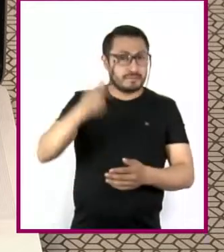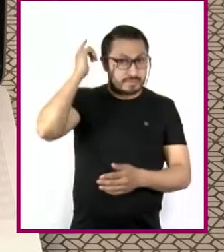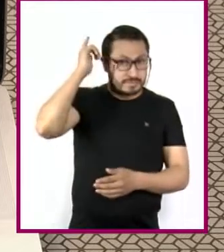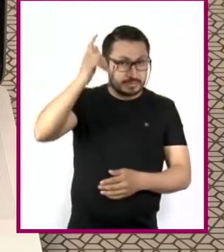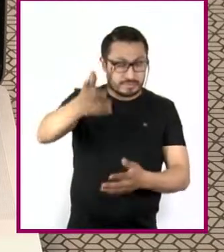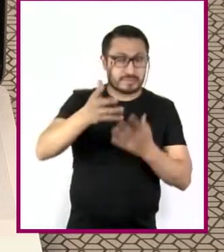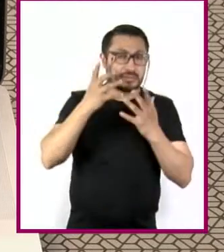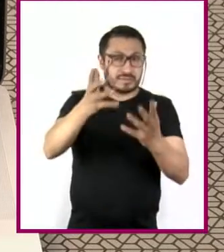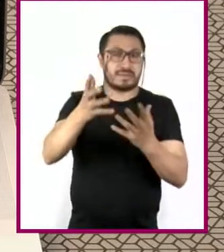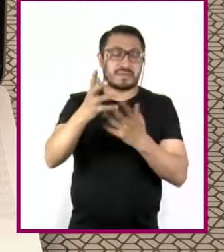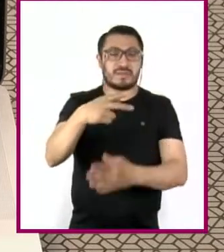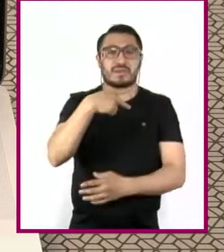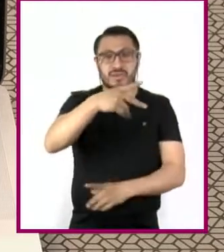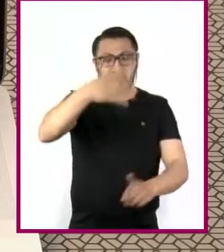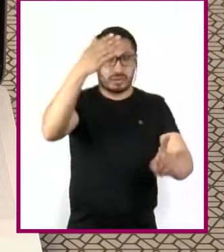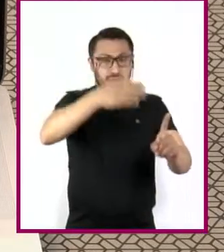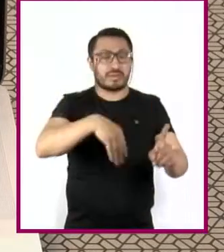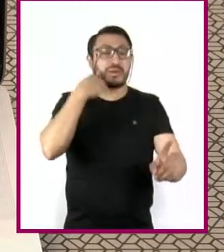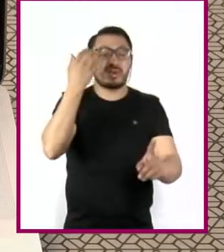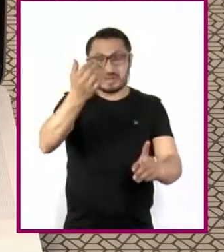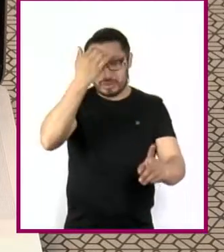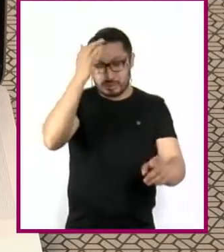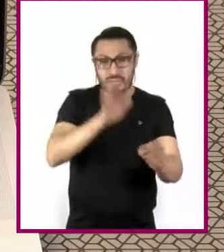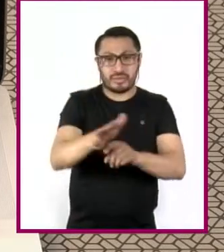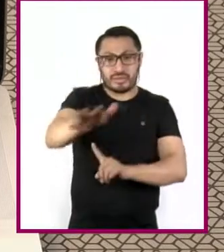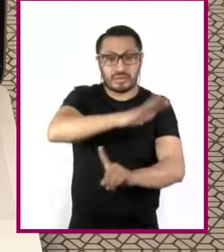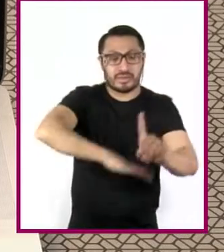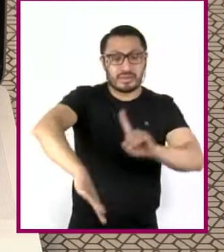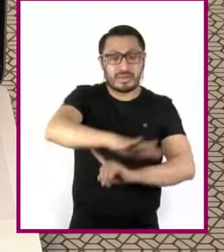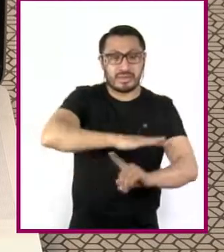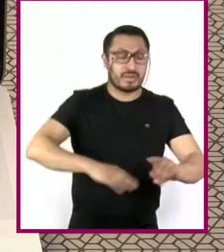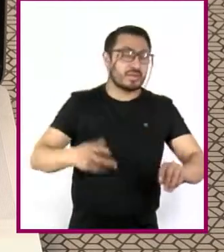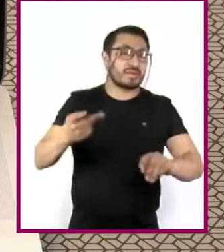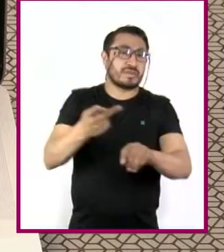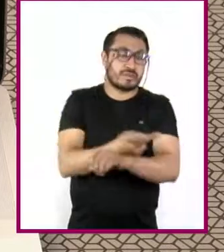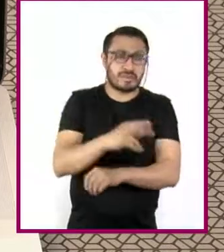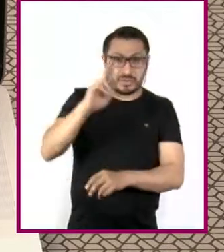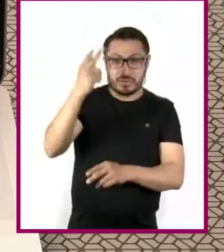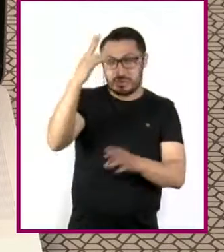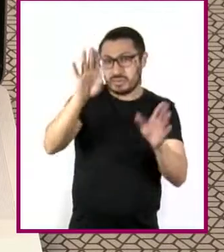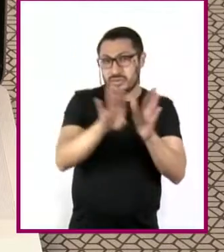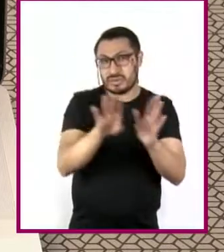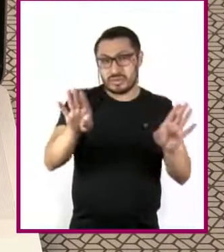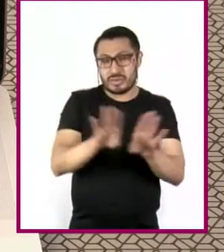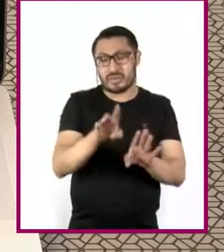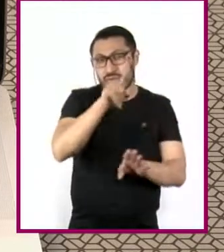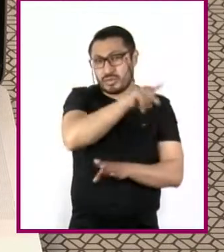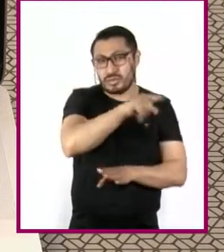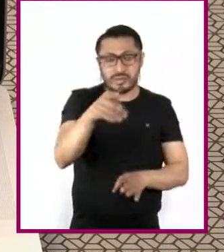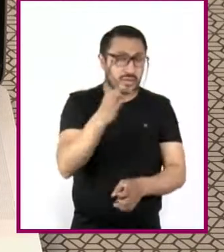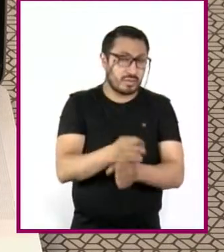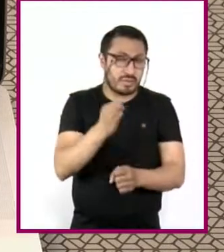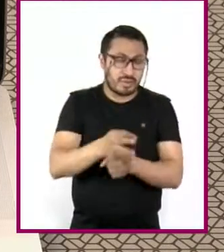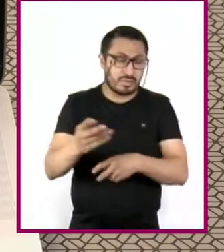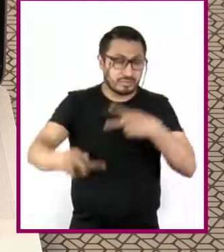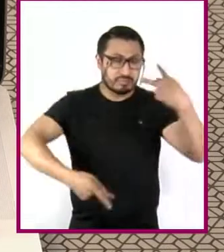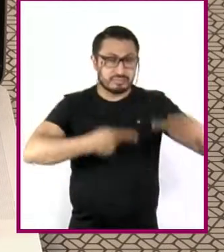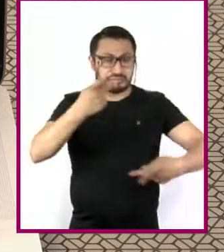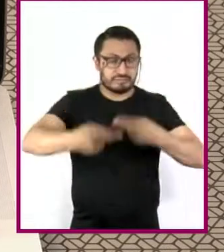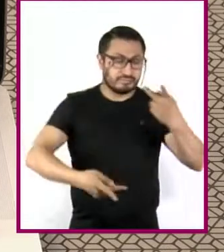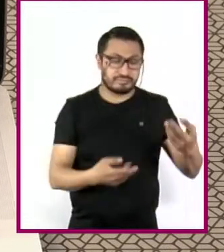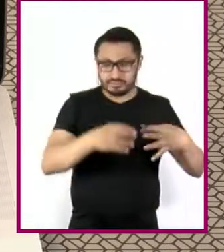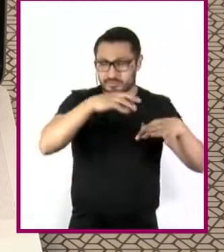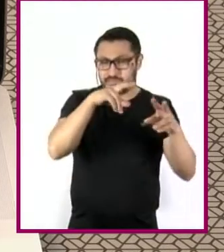conocer lo que sucede en nuestro universo, como ustedes lo están haciendo ahora, como ustedes están planteando estas preguntas al